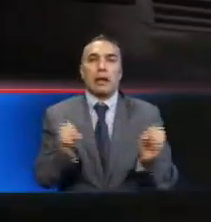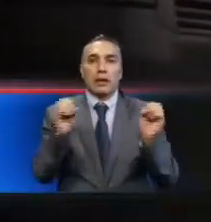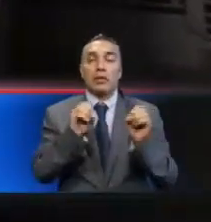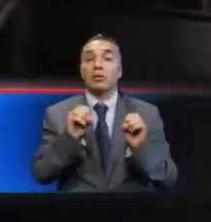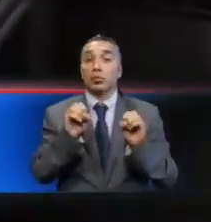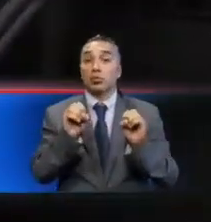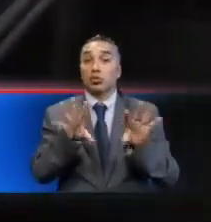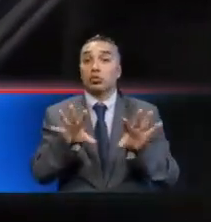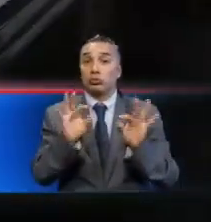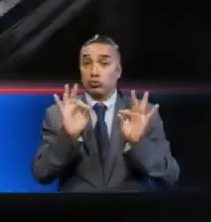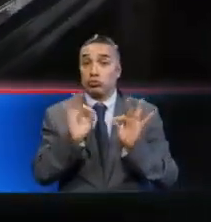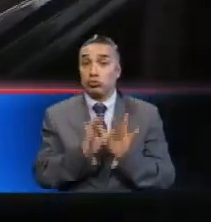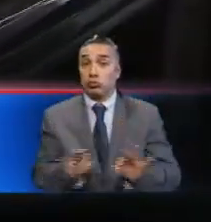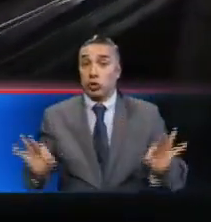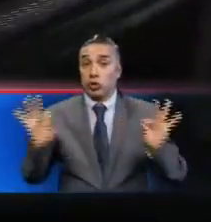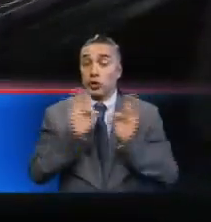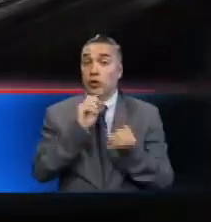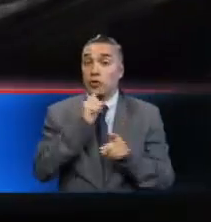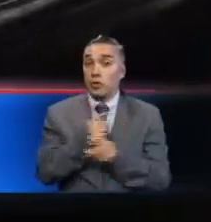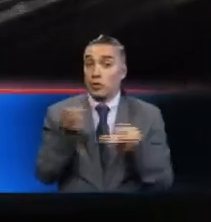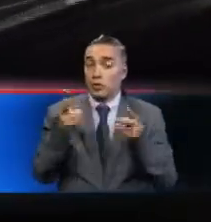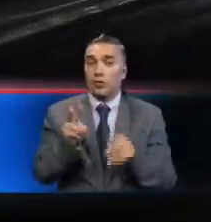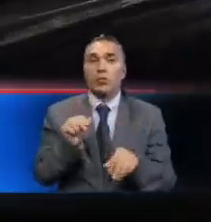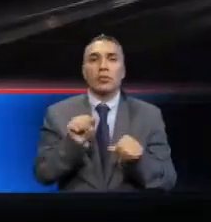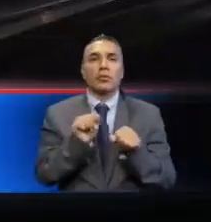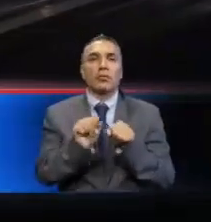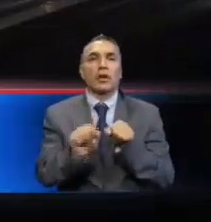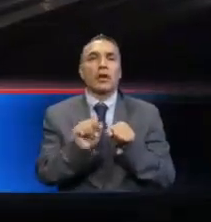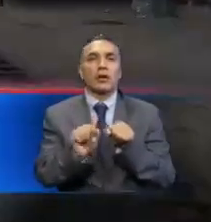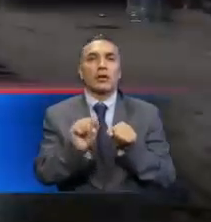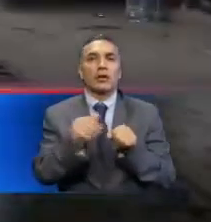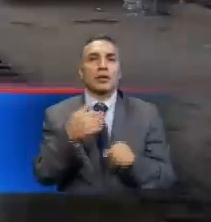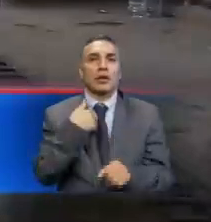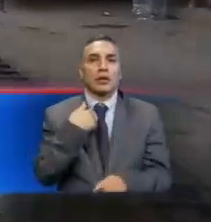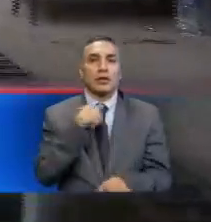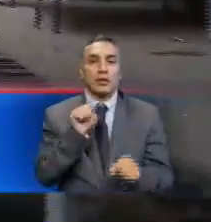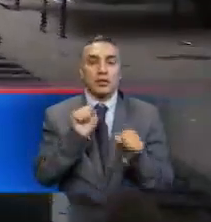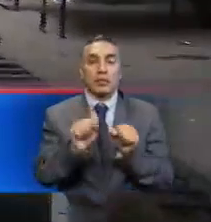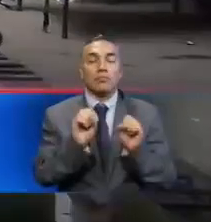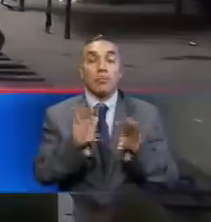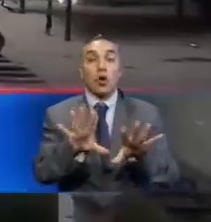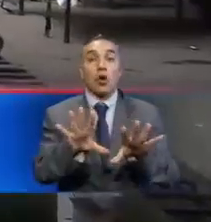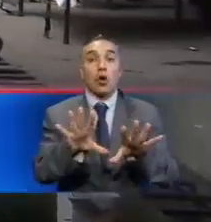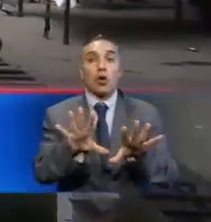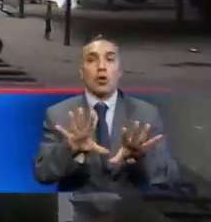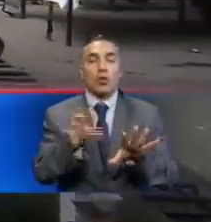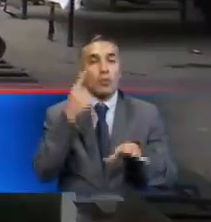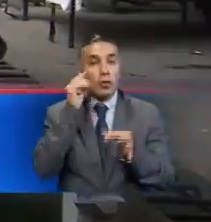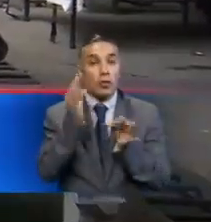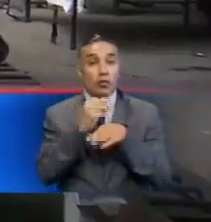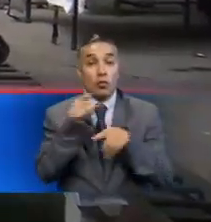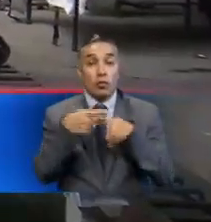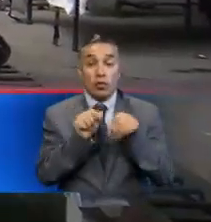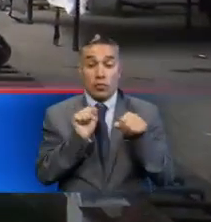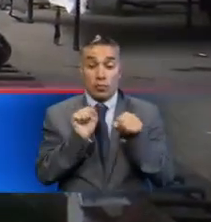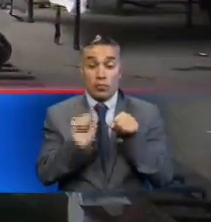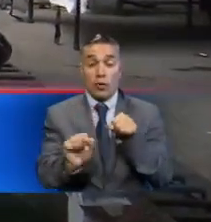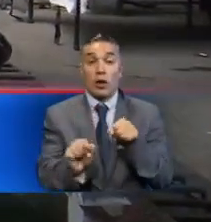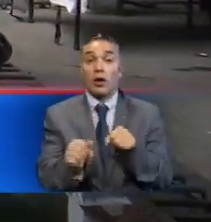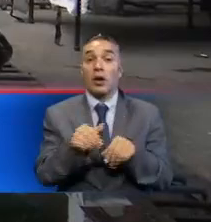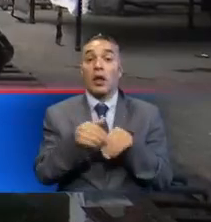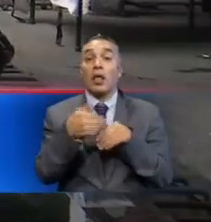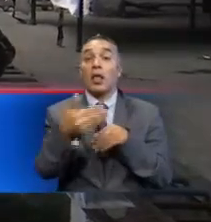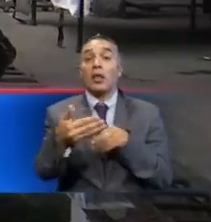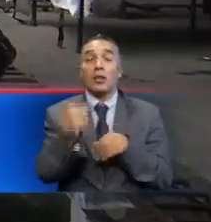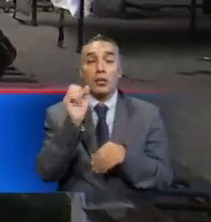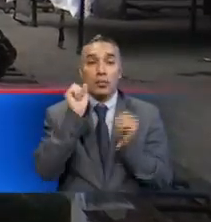luces también juegan un papel muy importante en lluvia. En los frenos normalmente tienen que tener las luces funcionando, porque el momento que frena, el que va adelante